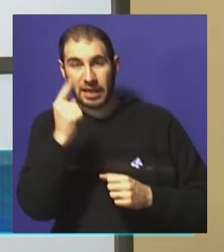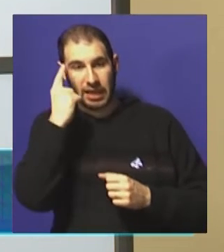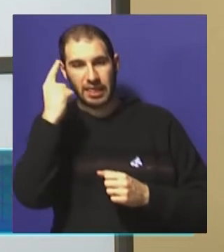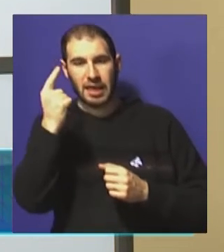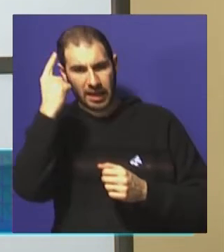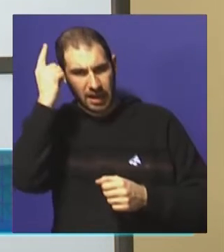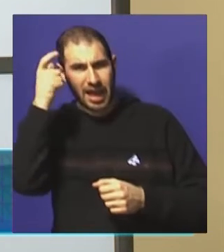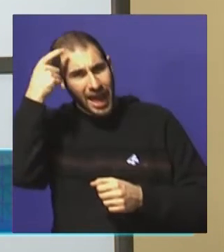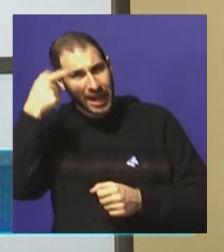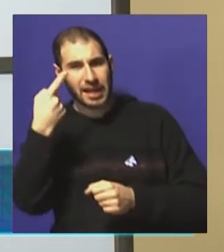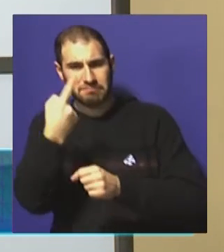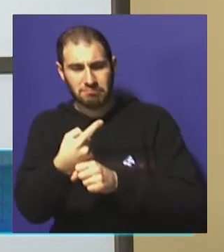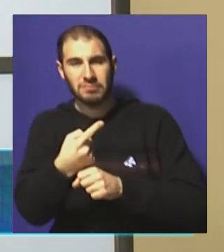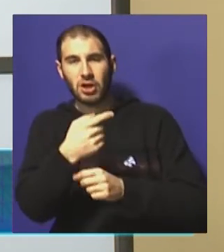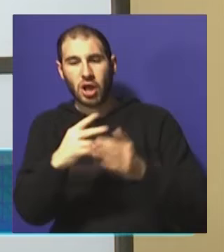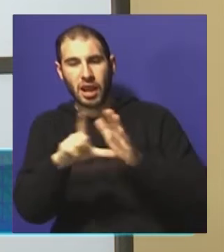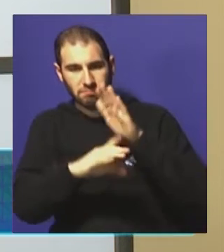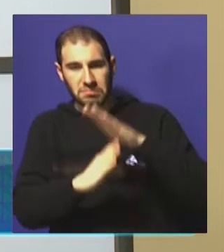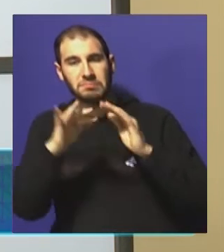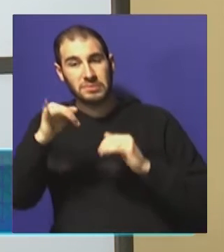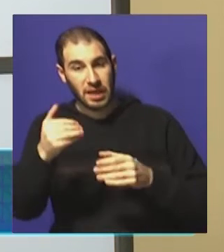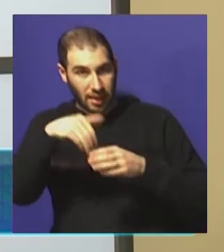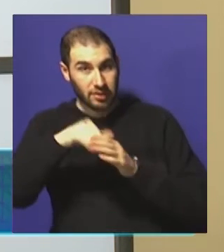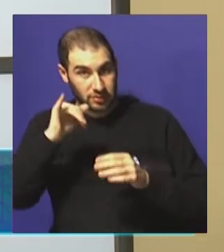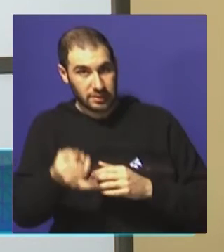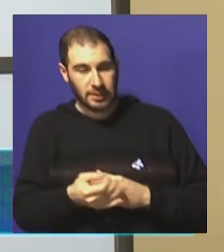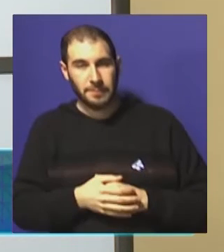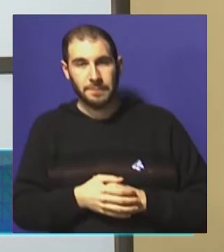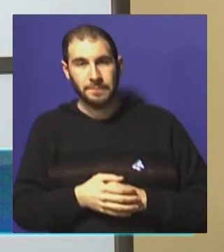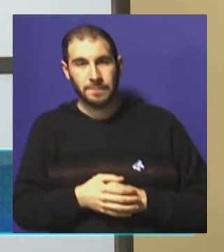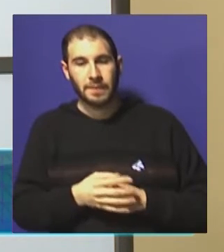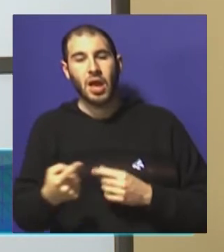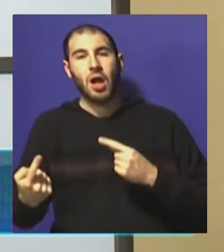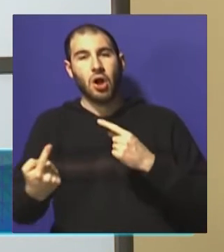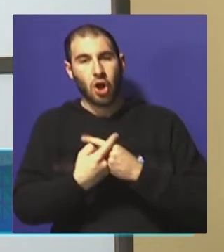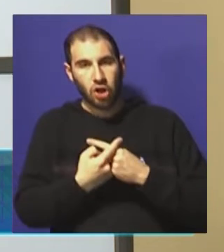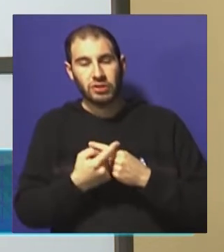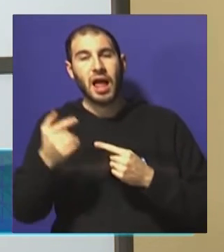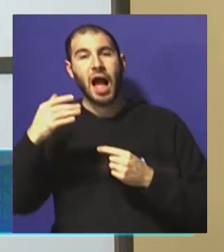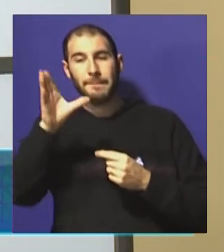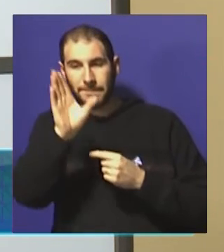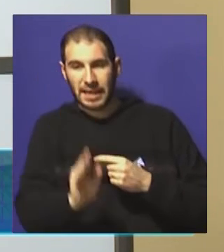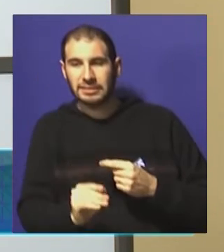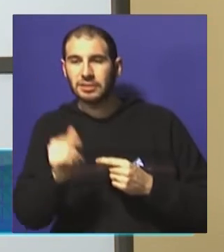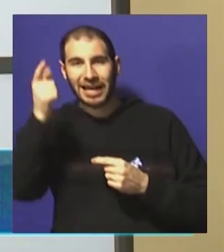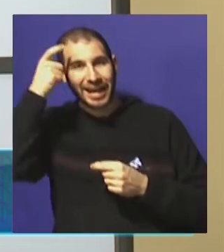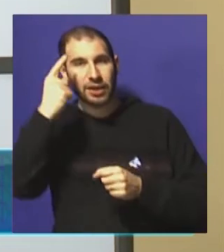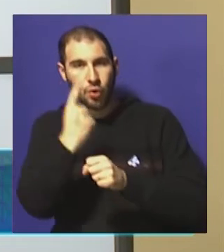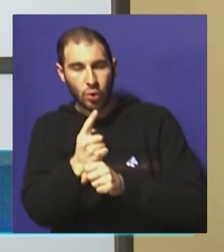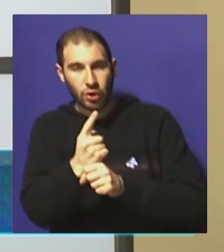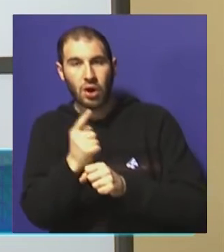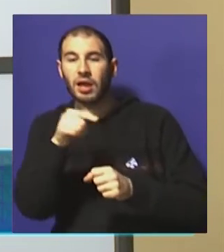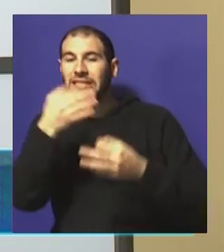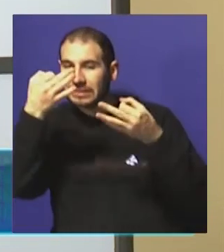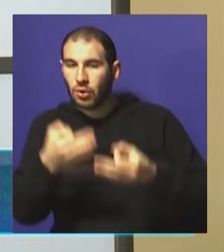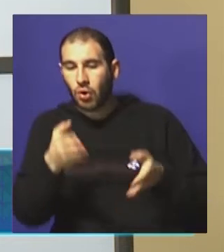una monarquía constitucional, aún yendo en contra de la república, en una monarquía que era lo único que daba